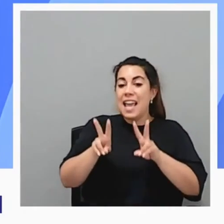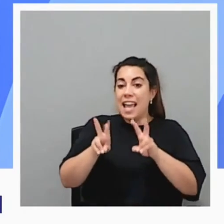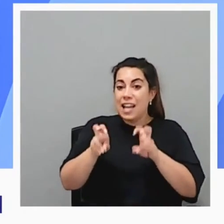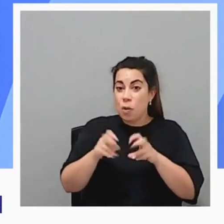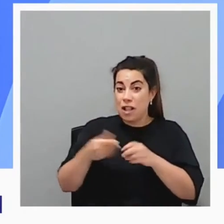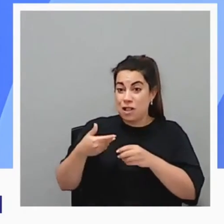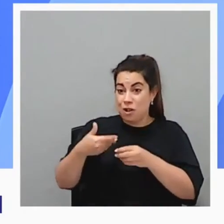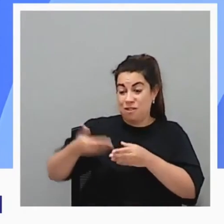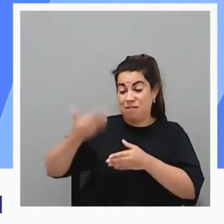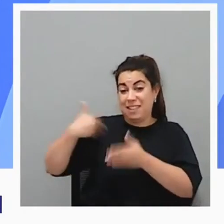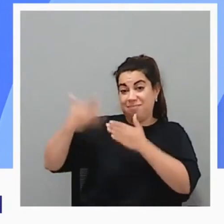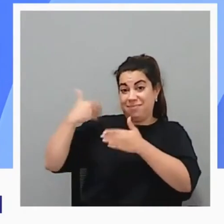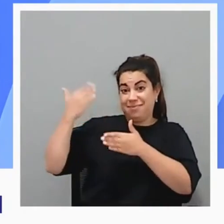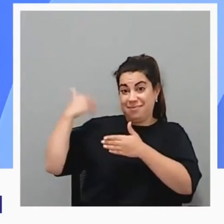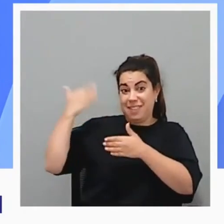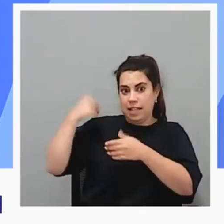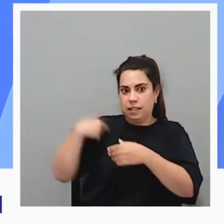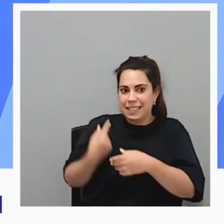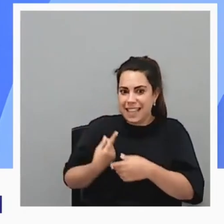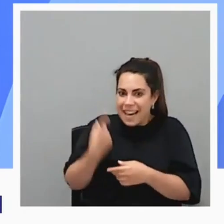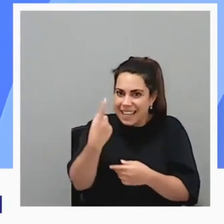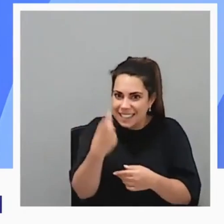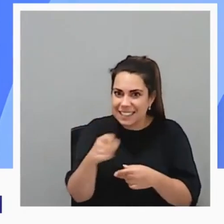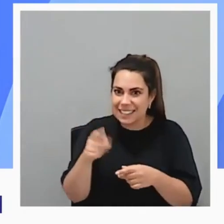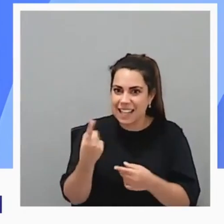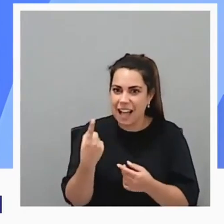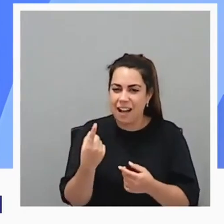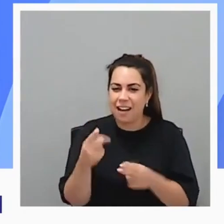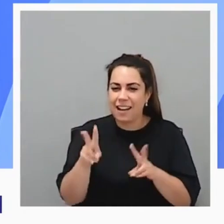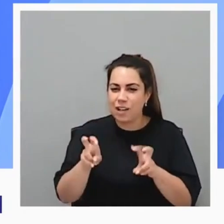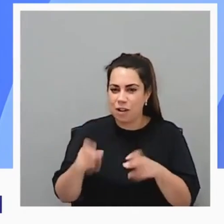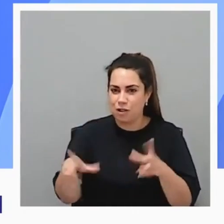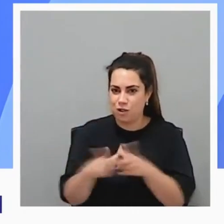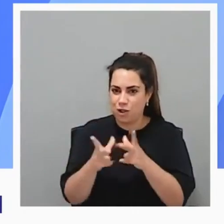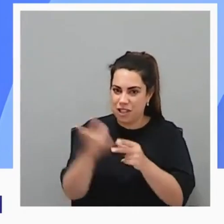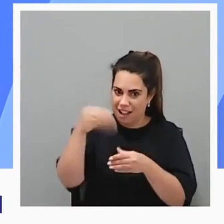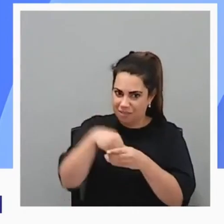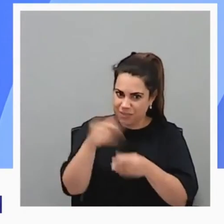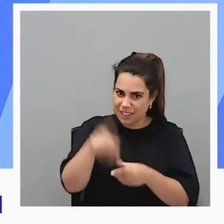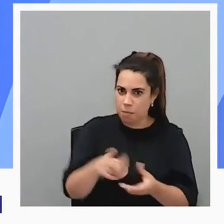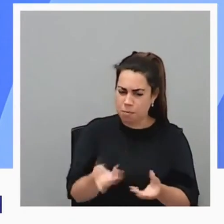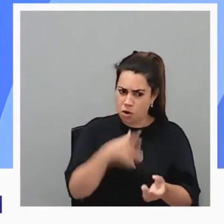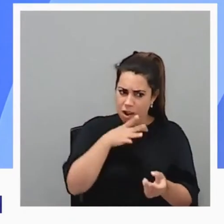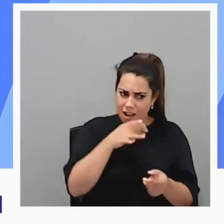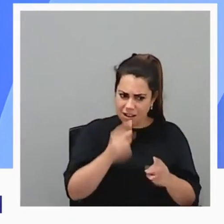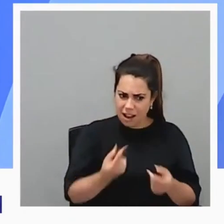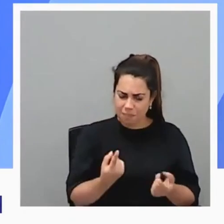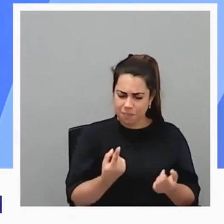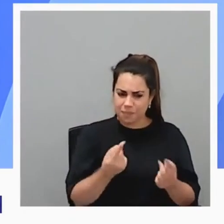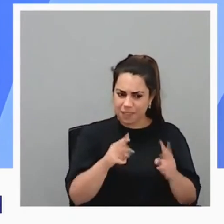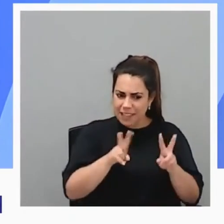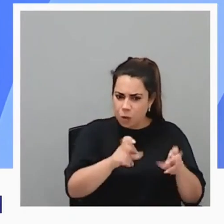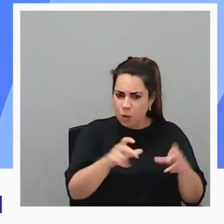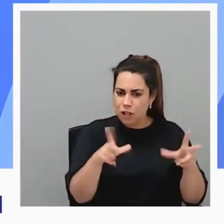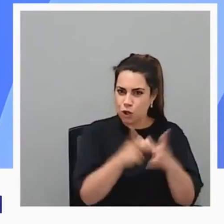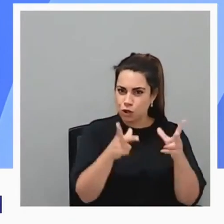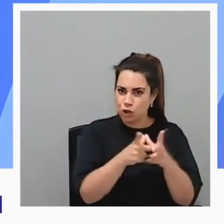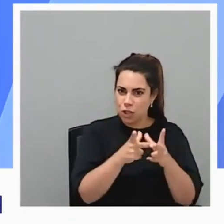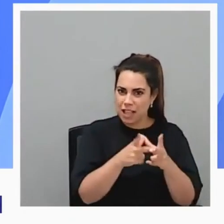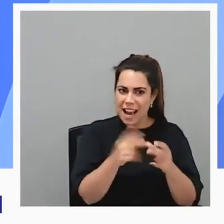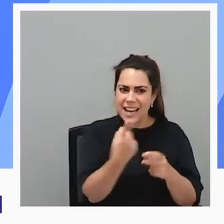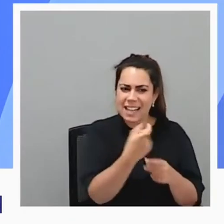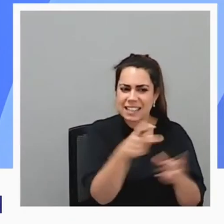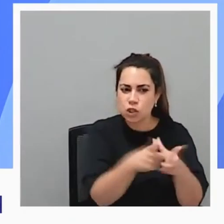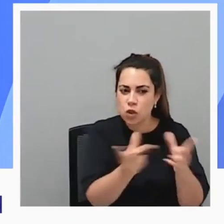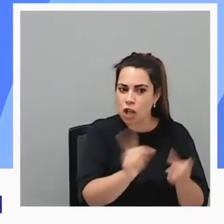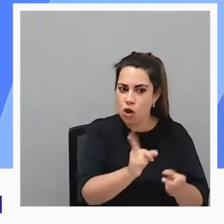nueva innovación que ahora percibimos no es que requiera de la sociedad, es que crea sociedad,